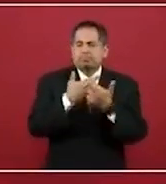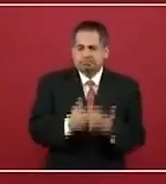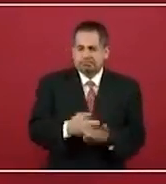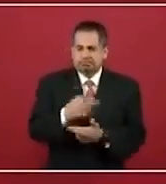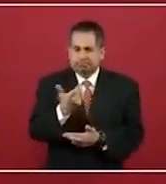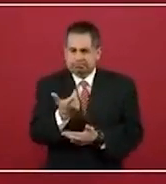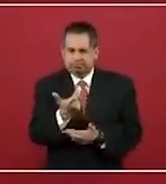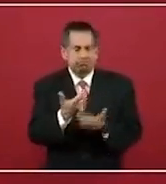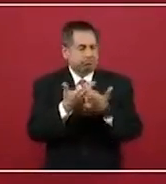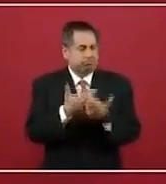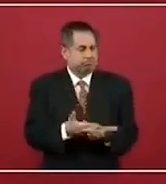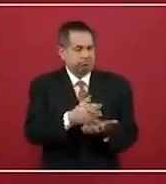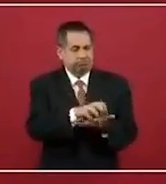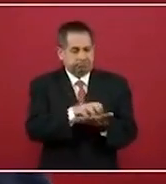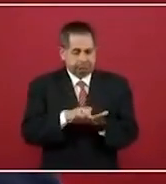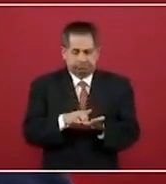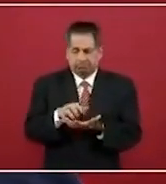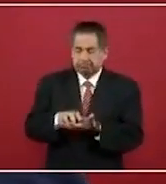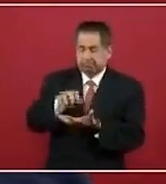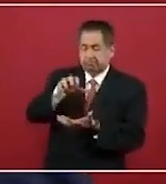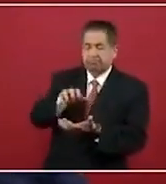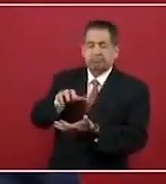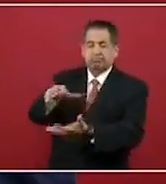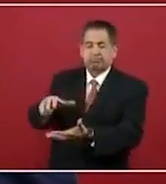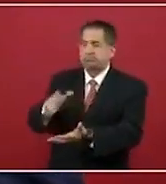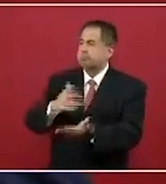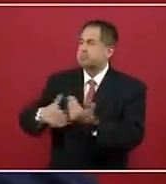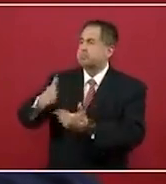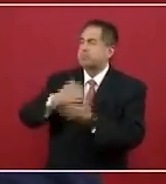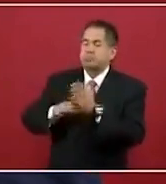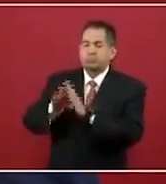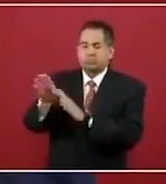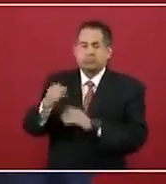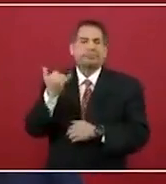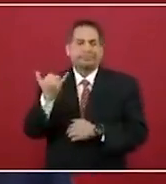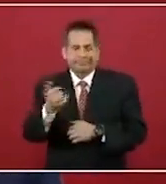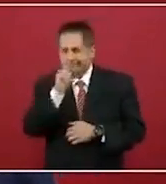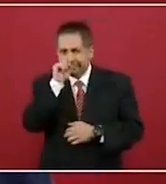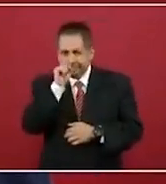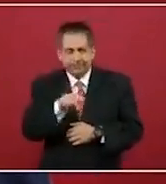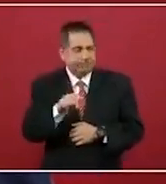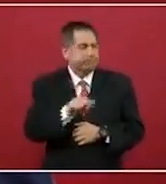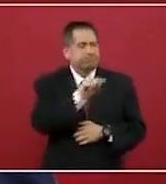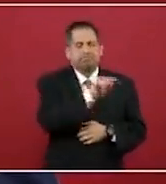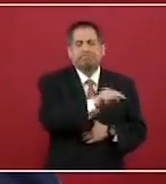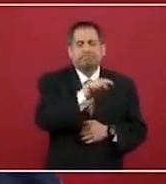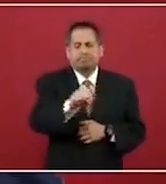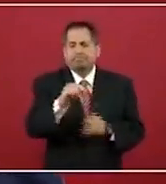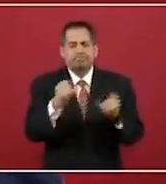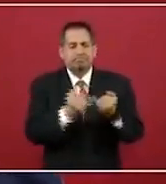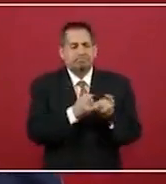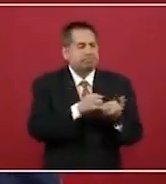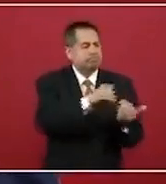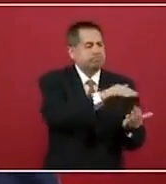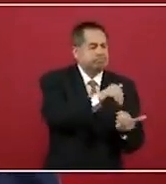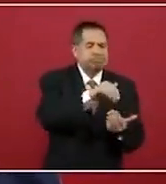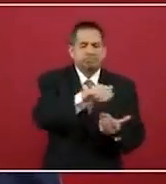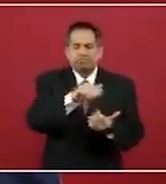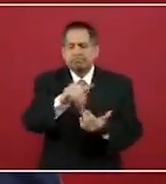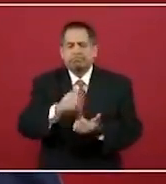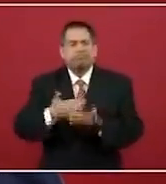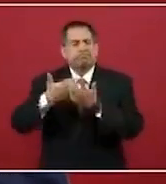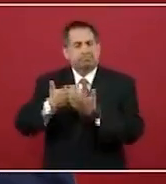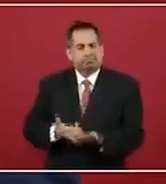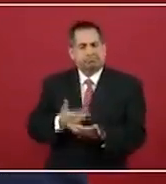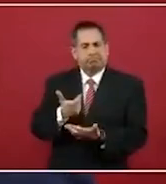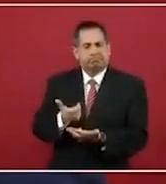para el desarrollo. En cuanto al asesinato del líder opositor a la termoeléctrica de Huesca, Samir Flores Soberanes, el